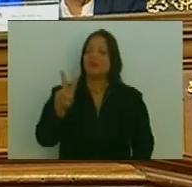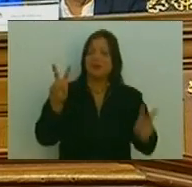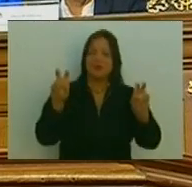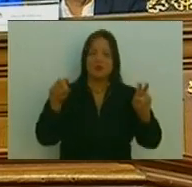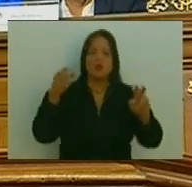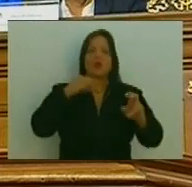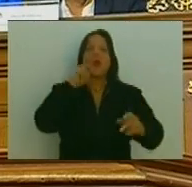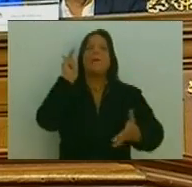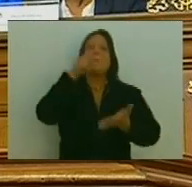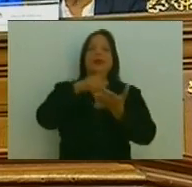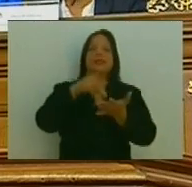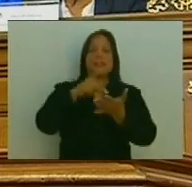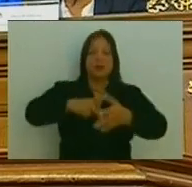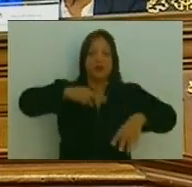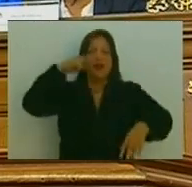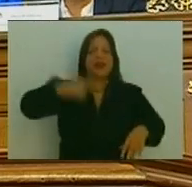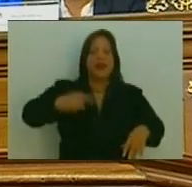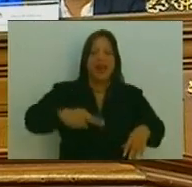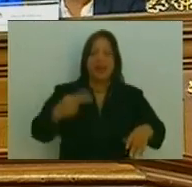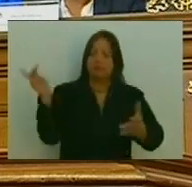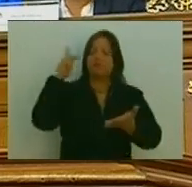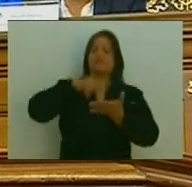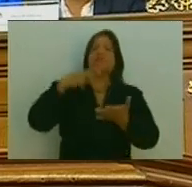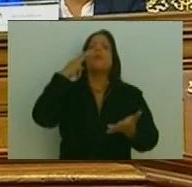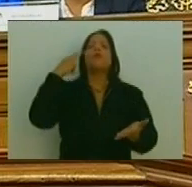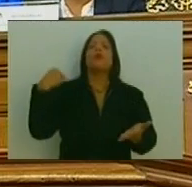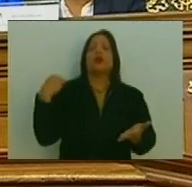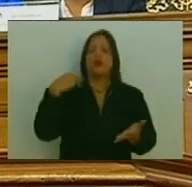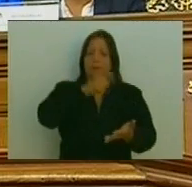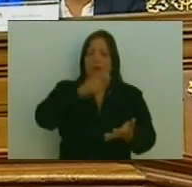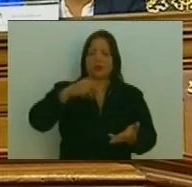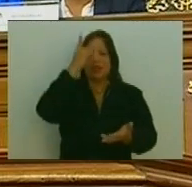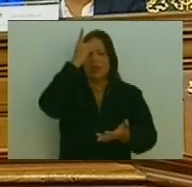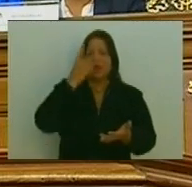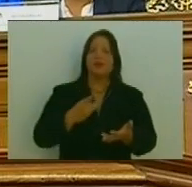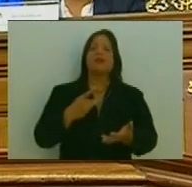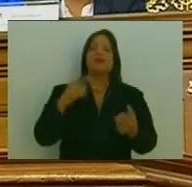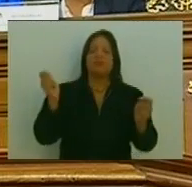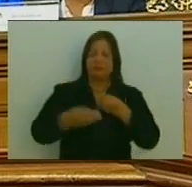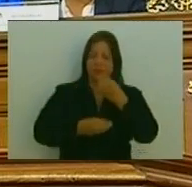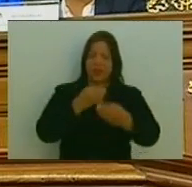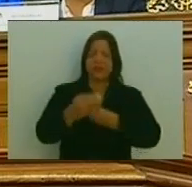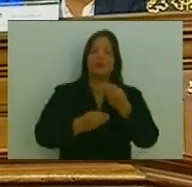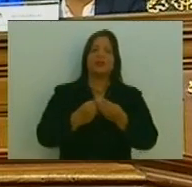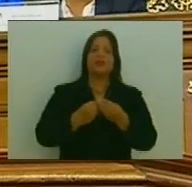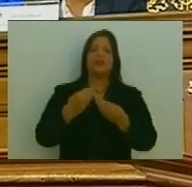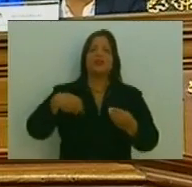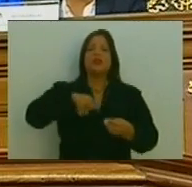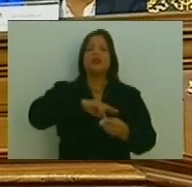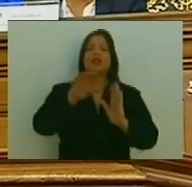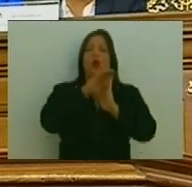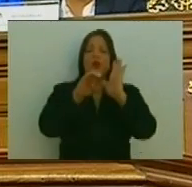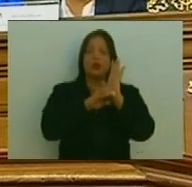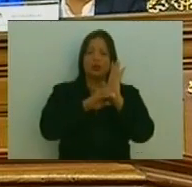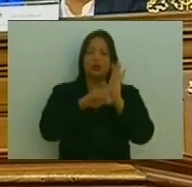dio participación real y protagónica a las personas con discapacidad a través de nuestra